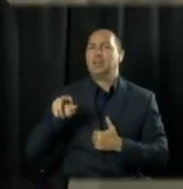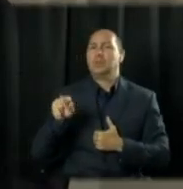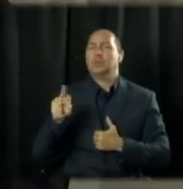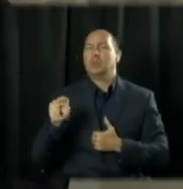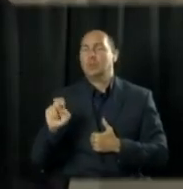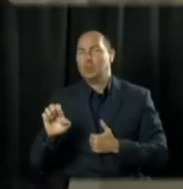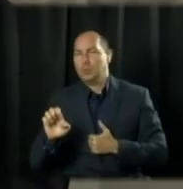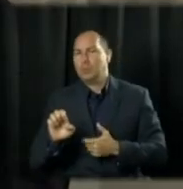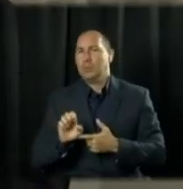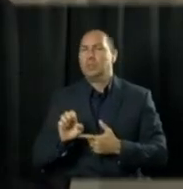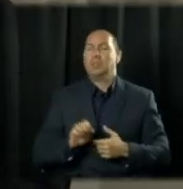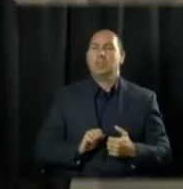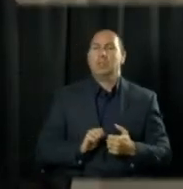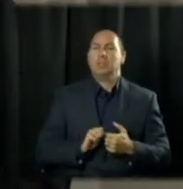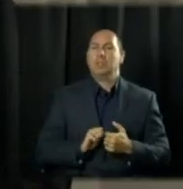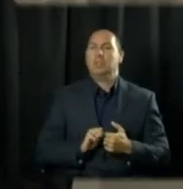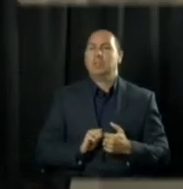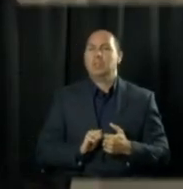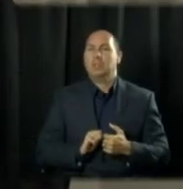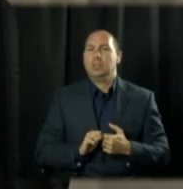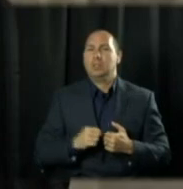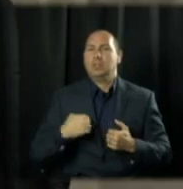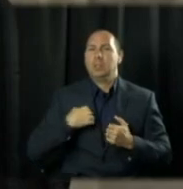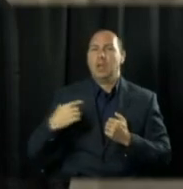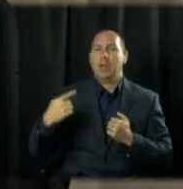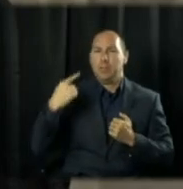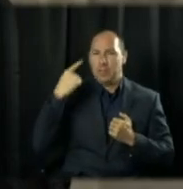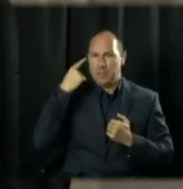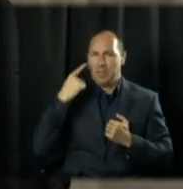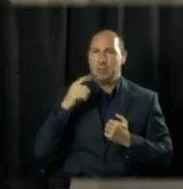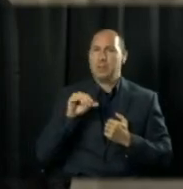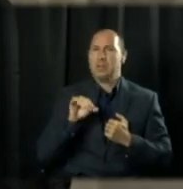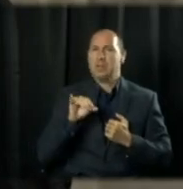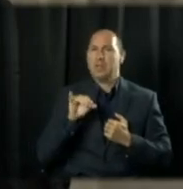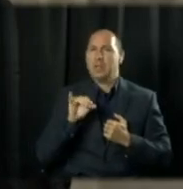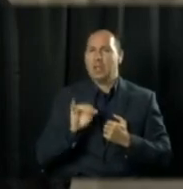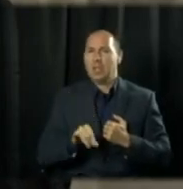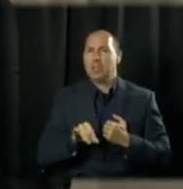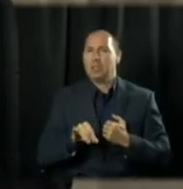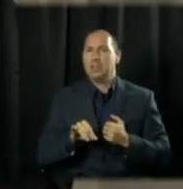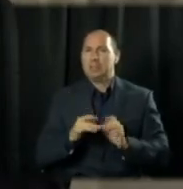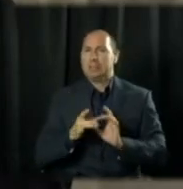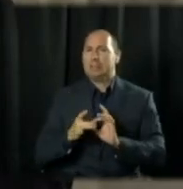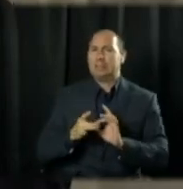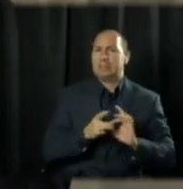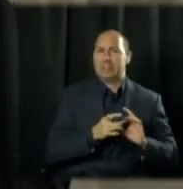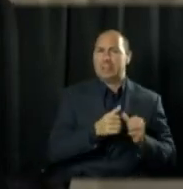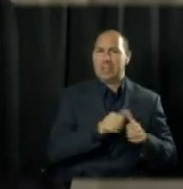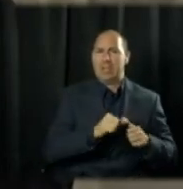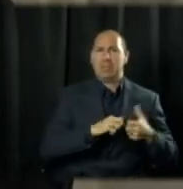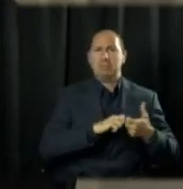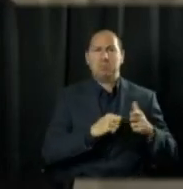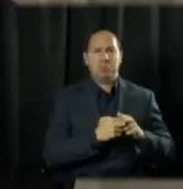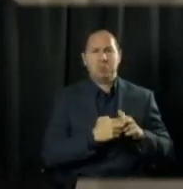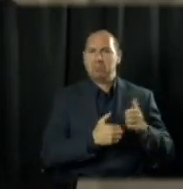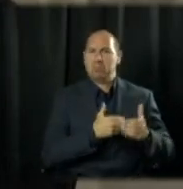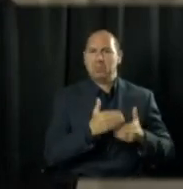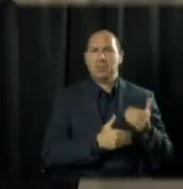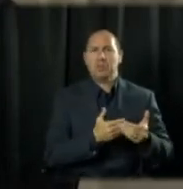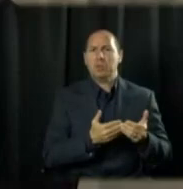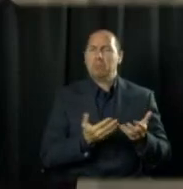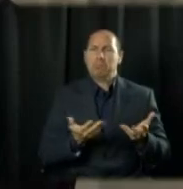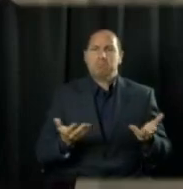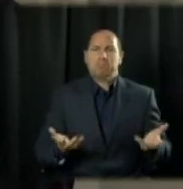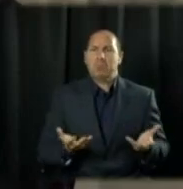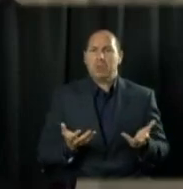al final de mayo, principio de junio. Se ha extendido la fecha. No creo que la extensión está relacionada de problemas con el proceso.